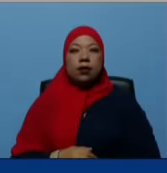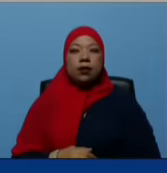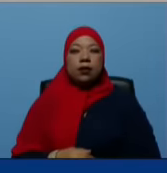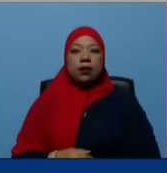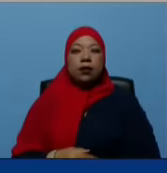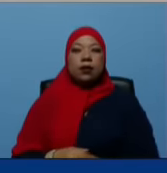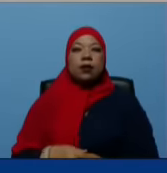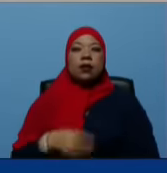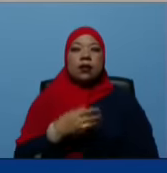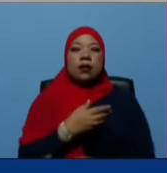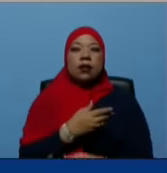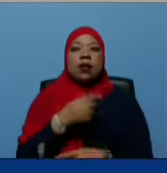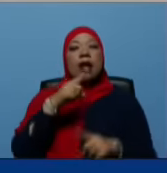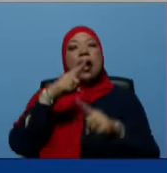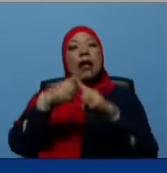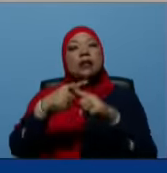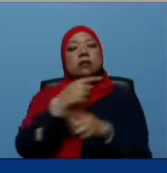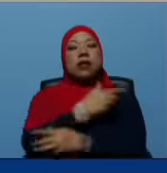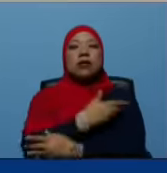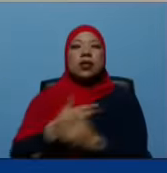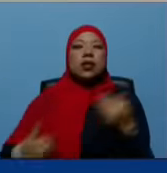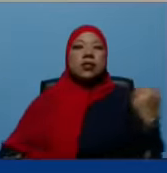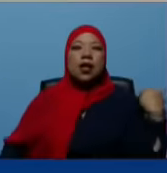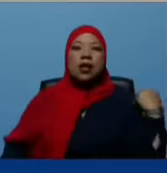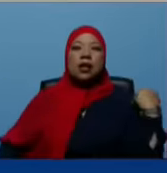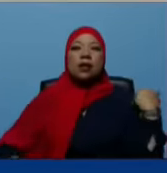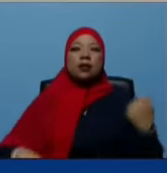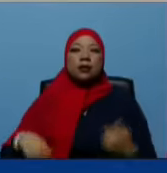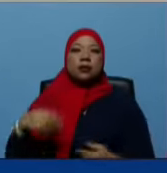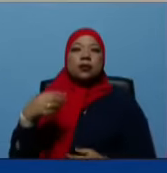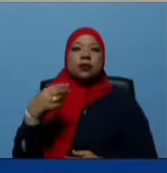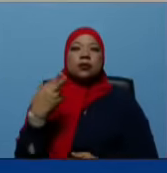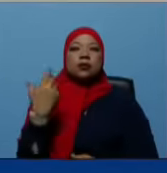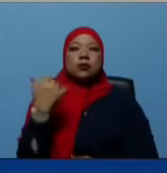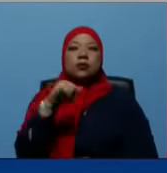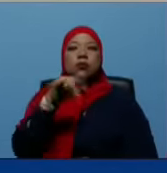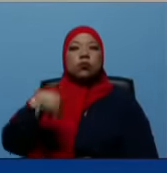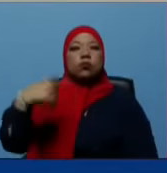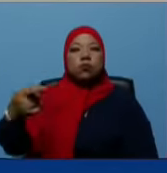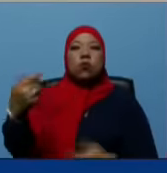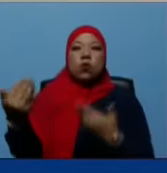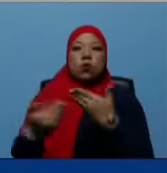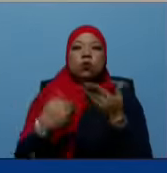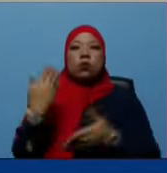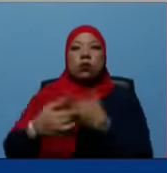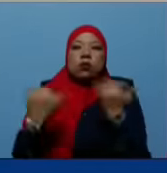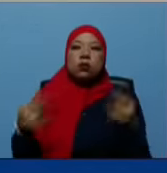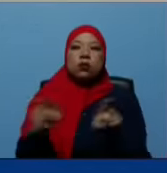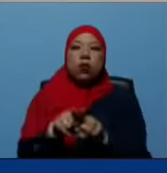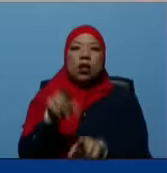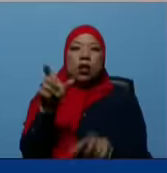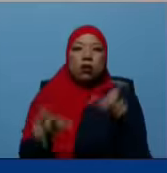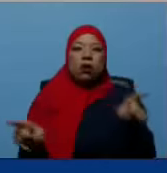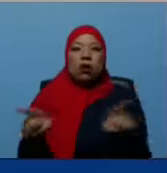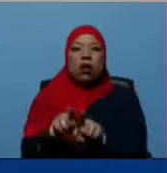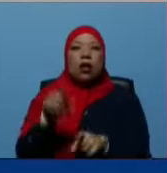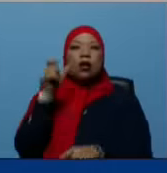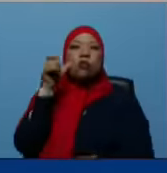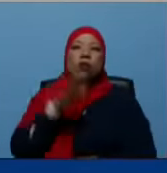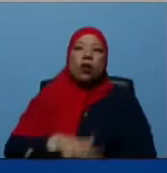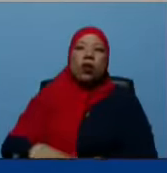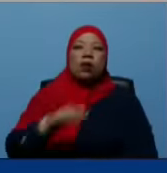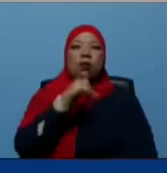Si se hubiera ejecutado ese ataque, seguramente después de hacer el daño hubieran dicho lo que dicen